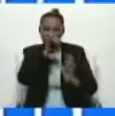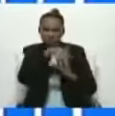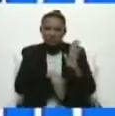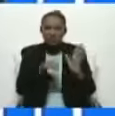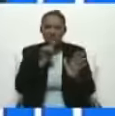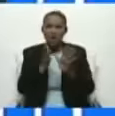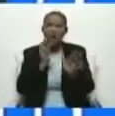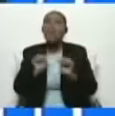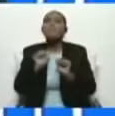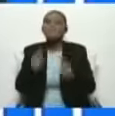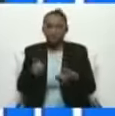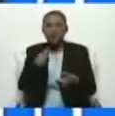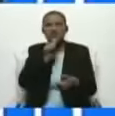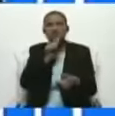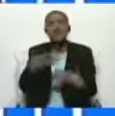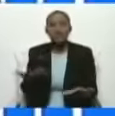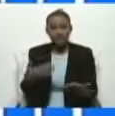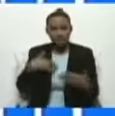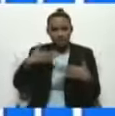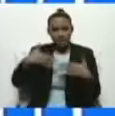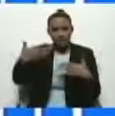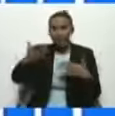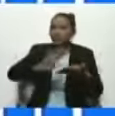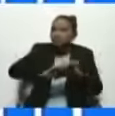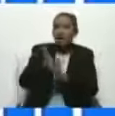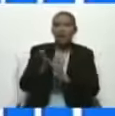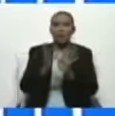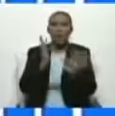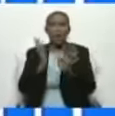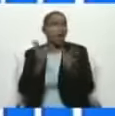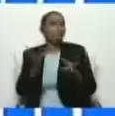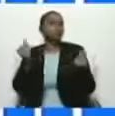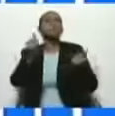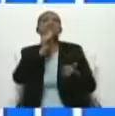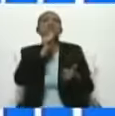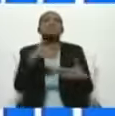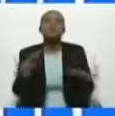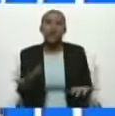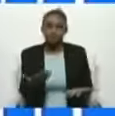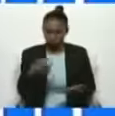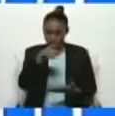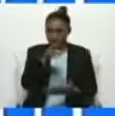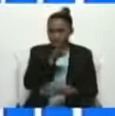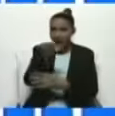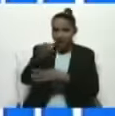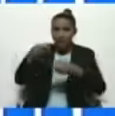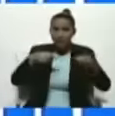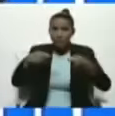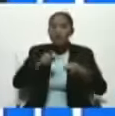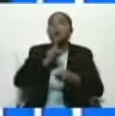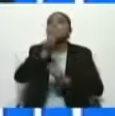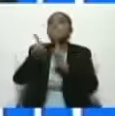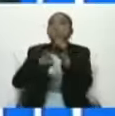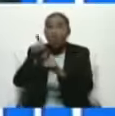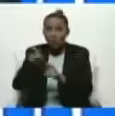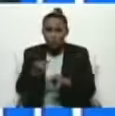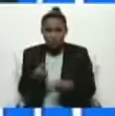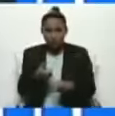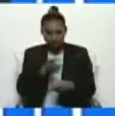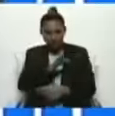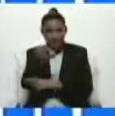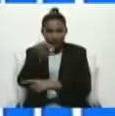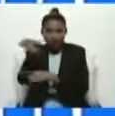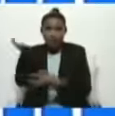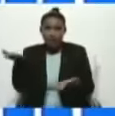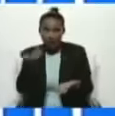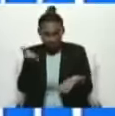eso. Vayan a cualquier supermercado, a cualquier bodega, a cualquier establecimiento, las bodegas solidarias que Maduro está instalando en los